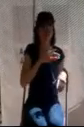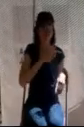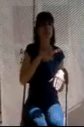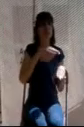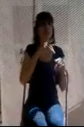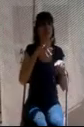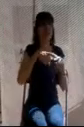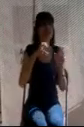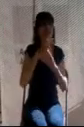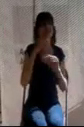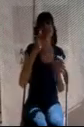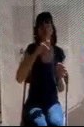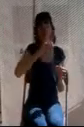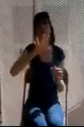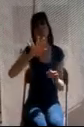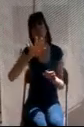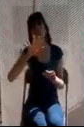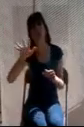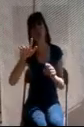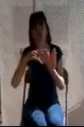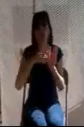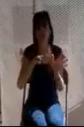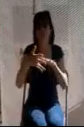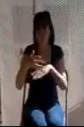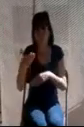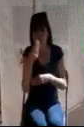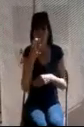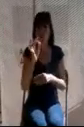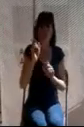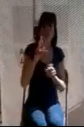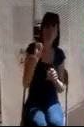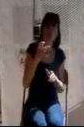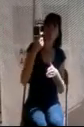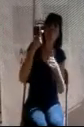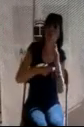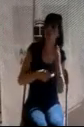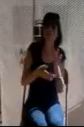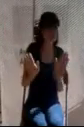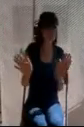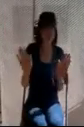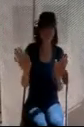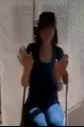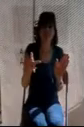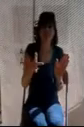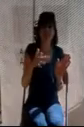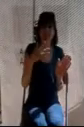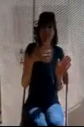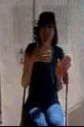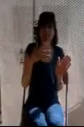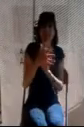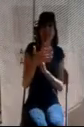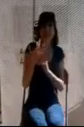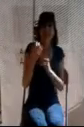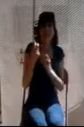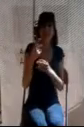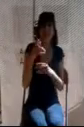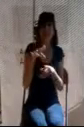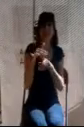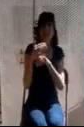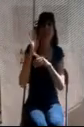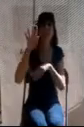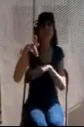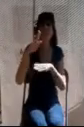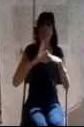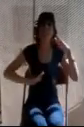si el 155 fue mejor o peor, o tuvo que ser más duro o no. Lo cierto es que sirvió para paralizar esa situación en